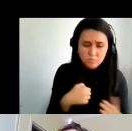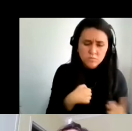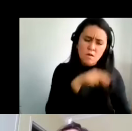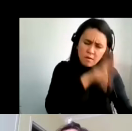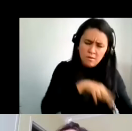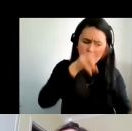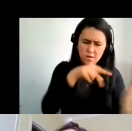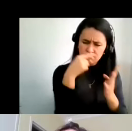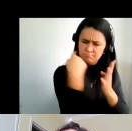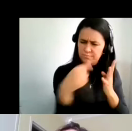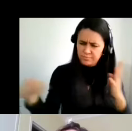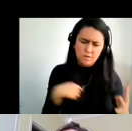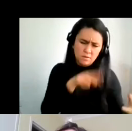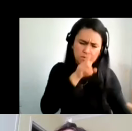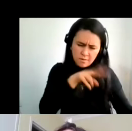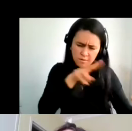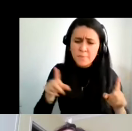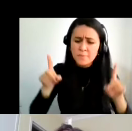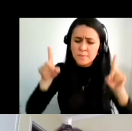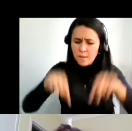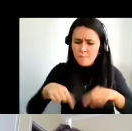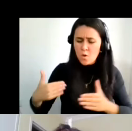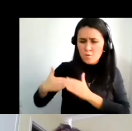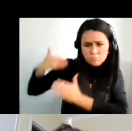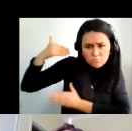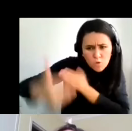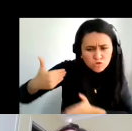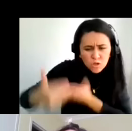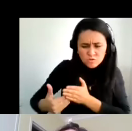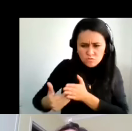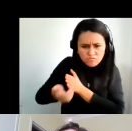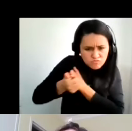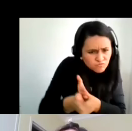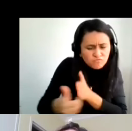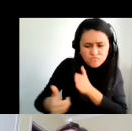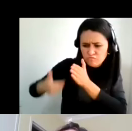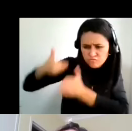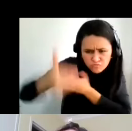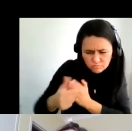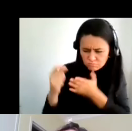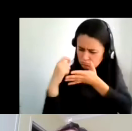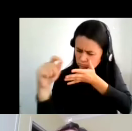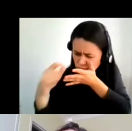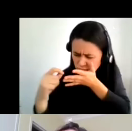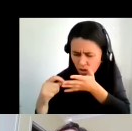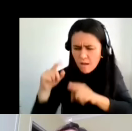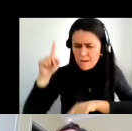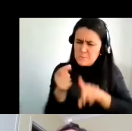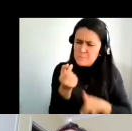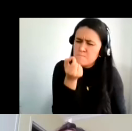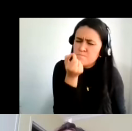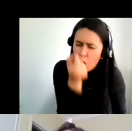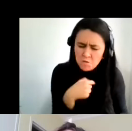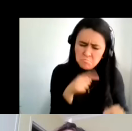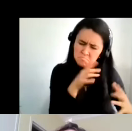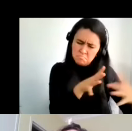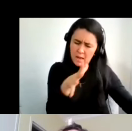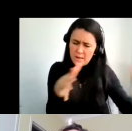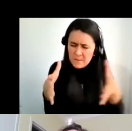una mezcla en las metodologías. Pocos utilizaron un enfoque de